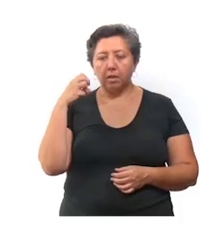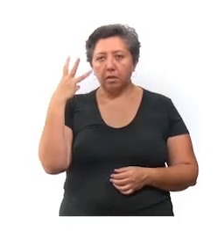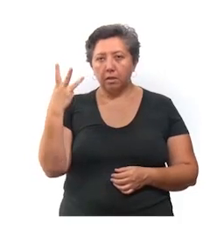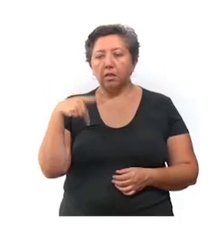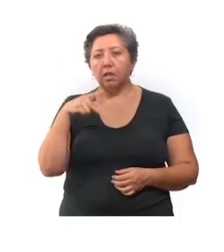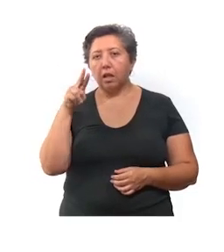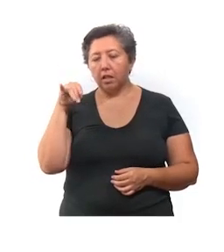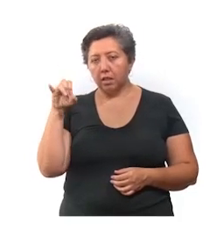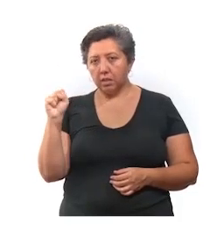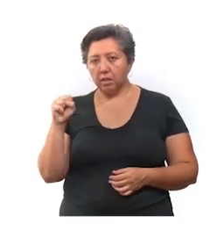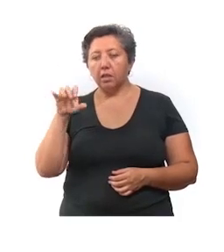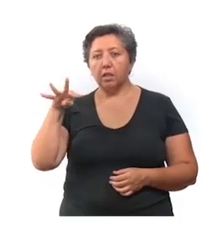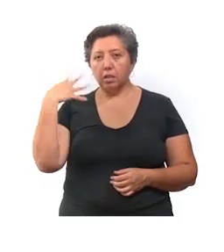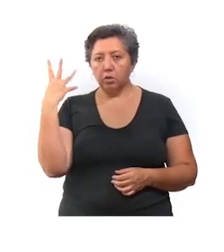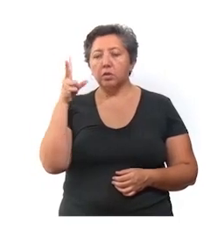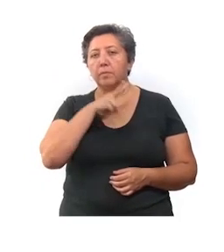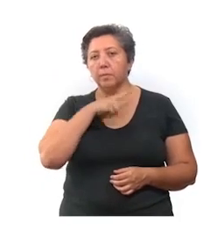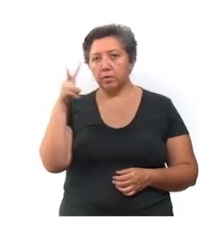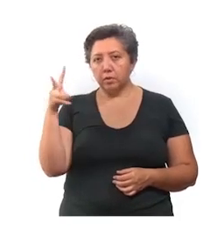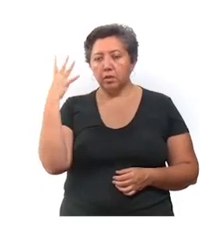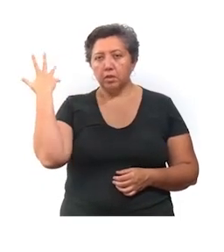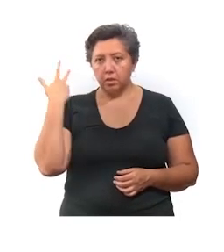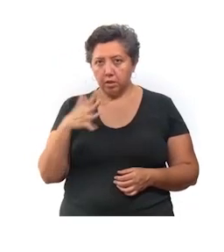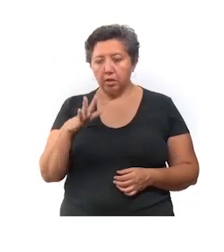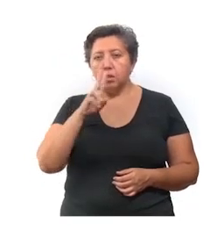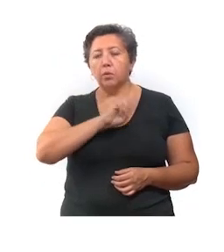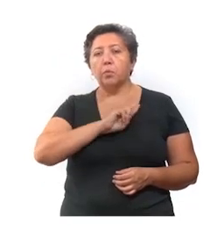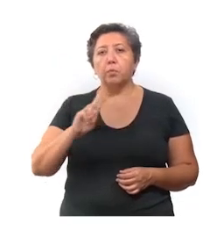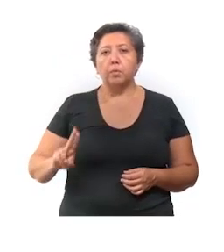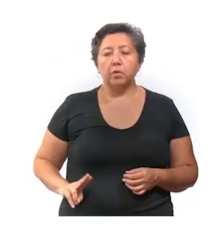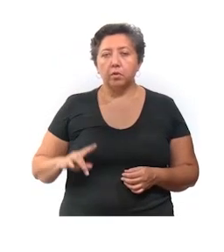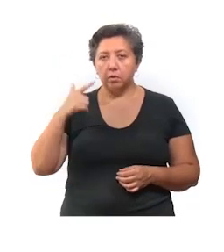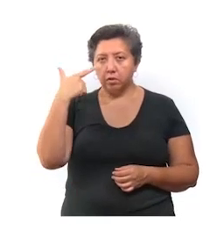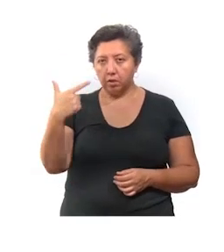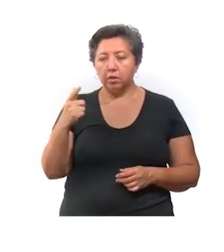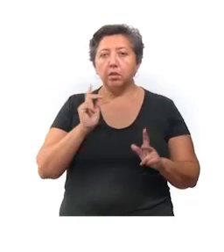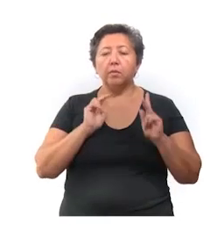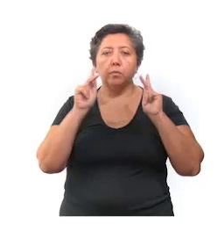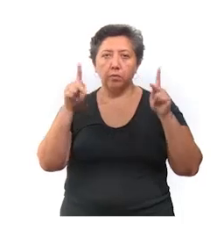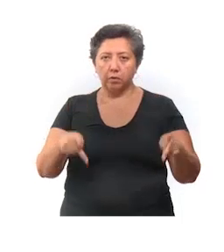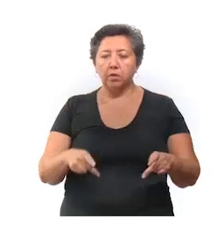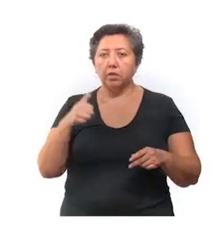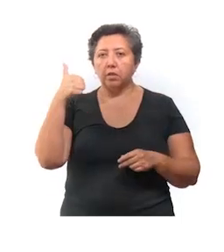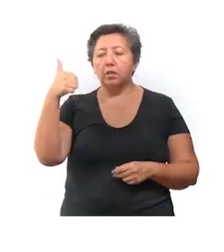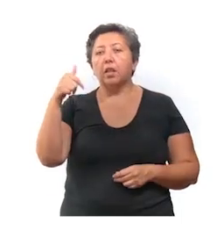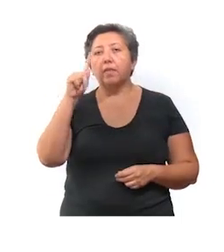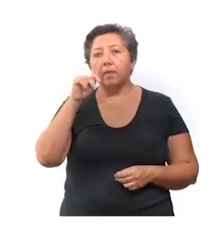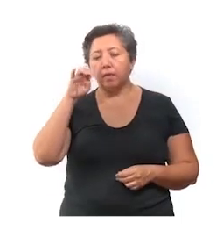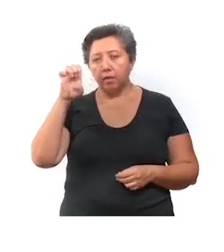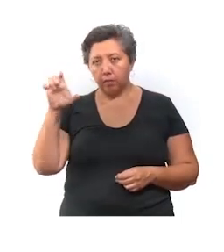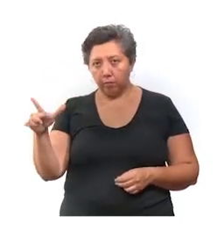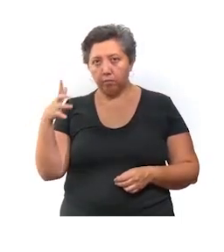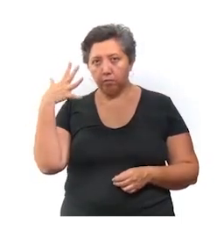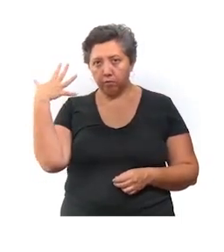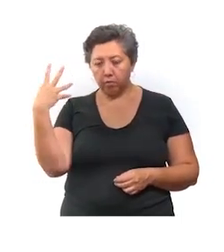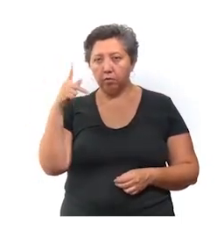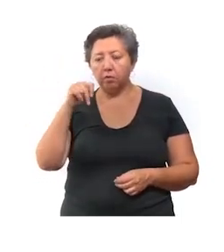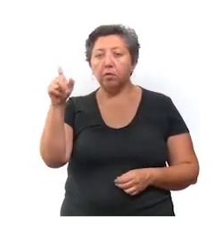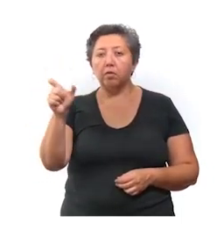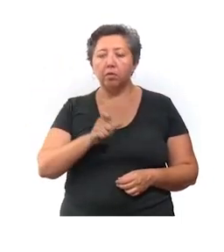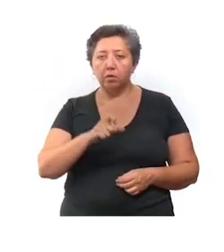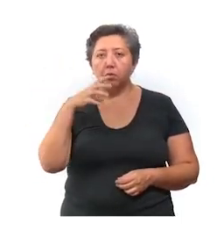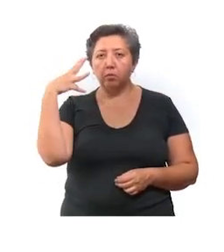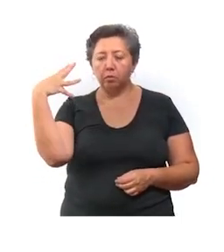en Canacín, 14 en Valladolid, 10 en Umán, 7 en Progreso, 6 en Ticul, 5 en